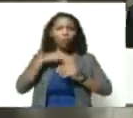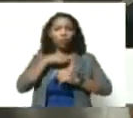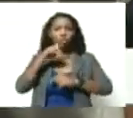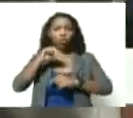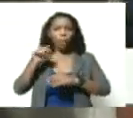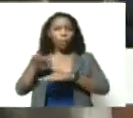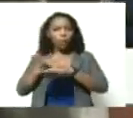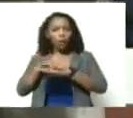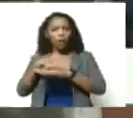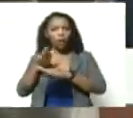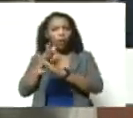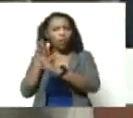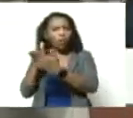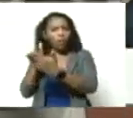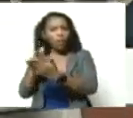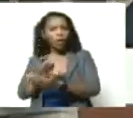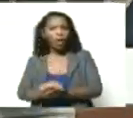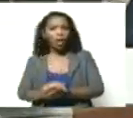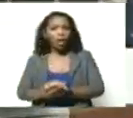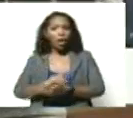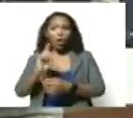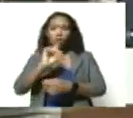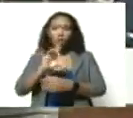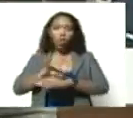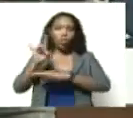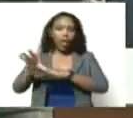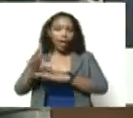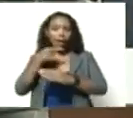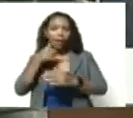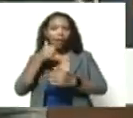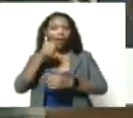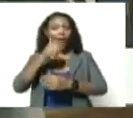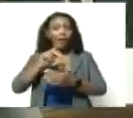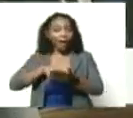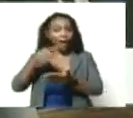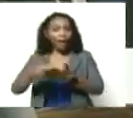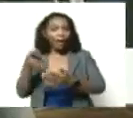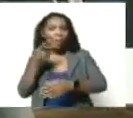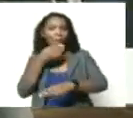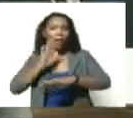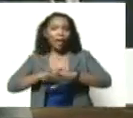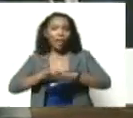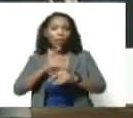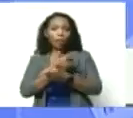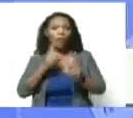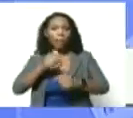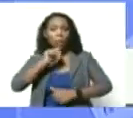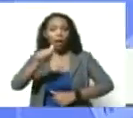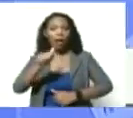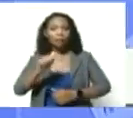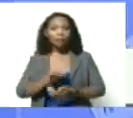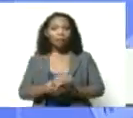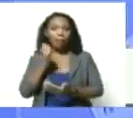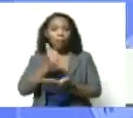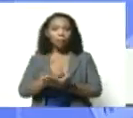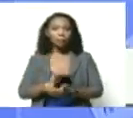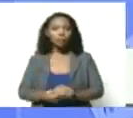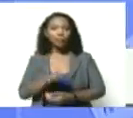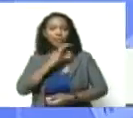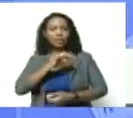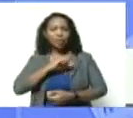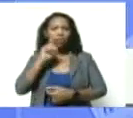nosotros perdonamos a los que nos ofenden. No nos dejes caer en la tentación y líbranos del mal. Amén. Señor,